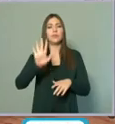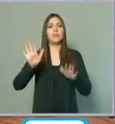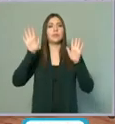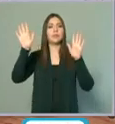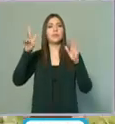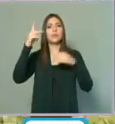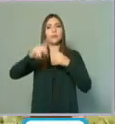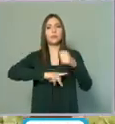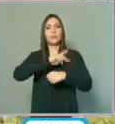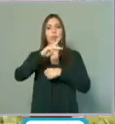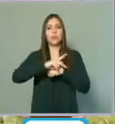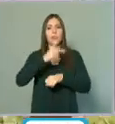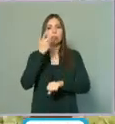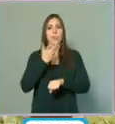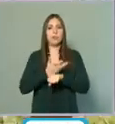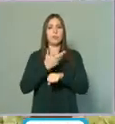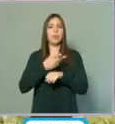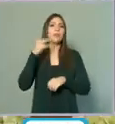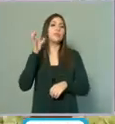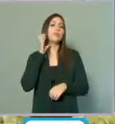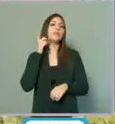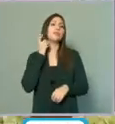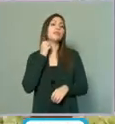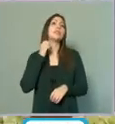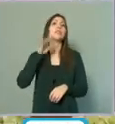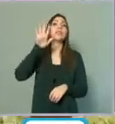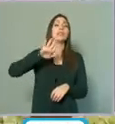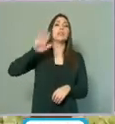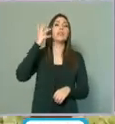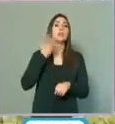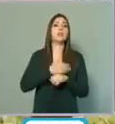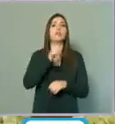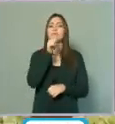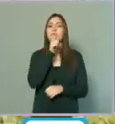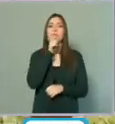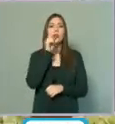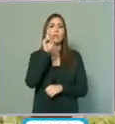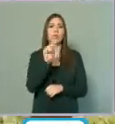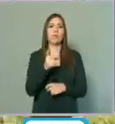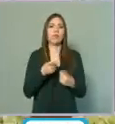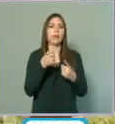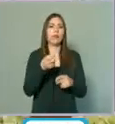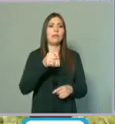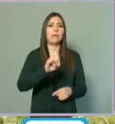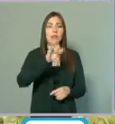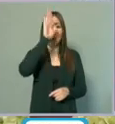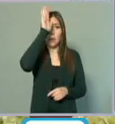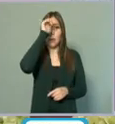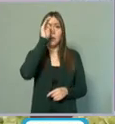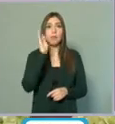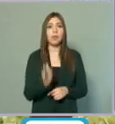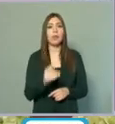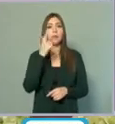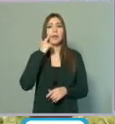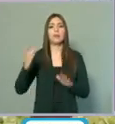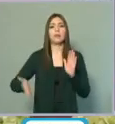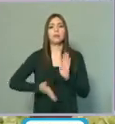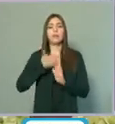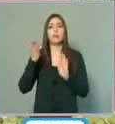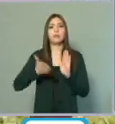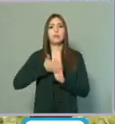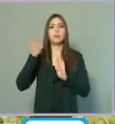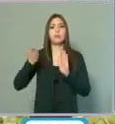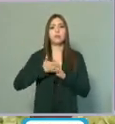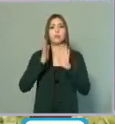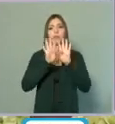estadounidense, ¿no? El Congreso de Estados Unidos no ha autorizado los fondos necesarios para construir el muro, ni